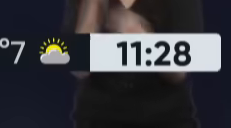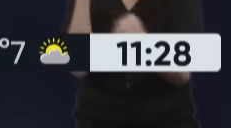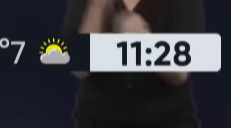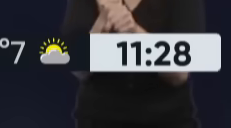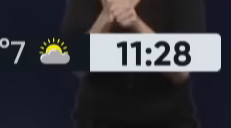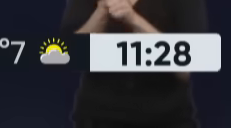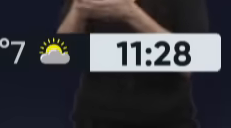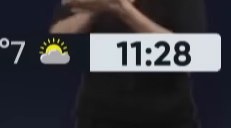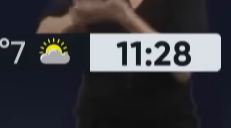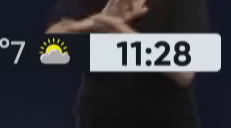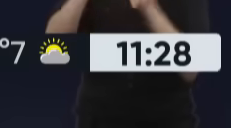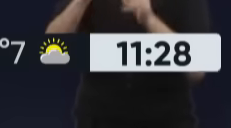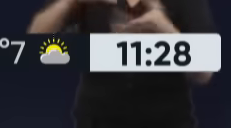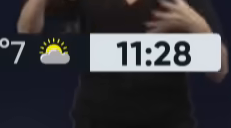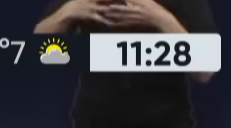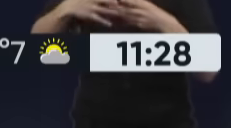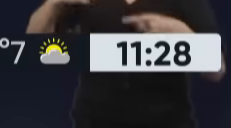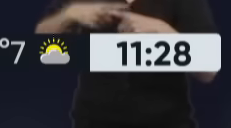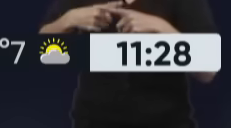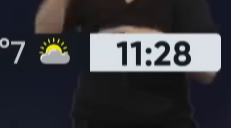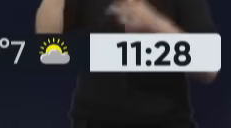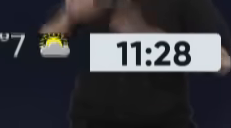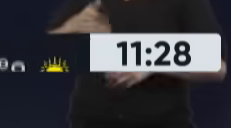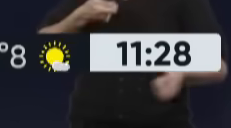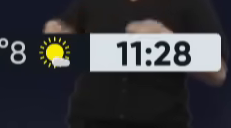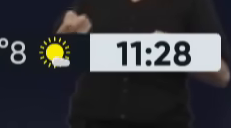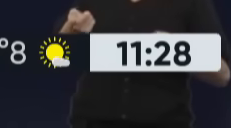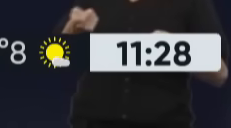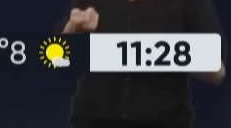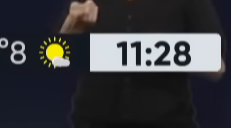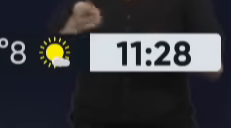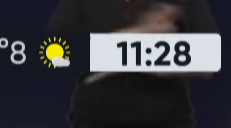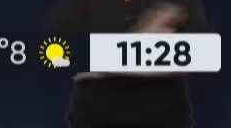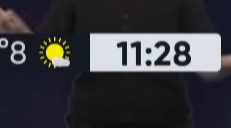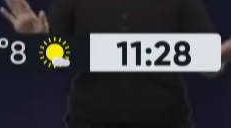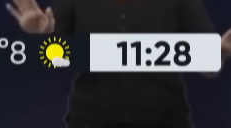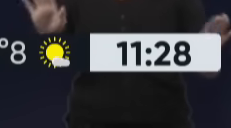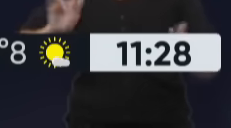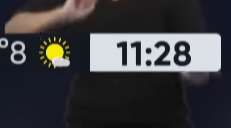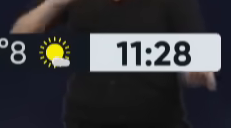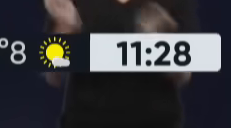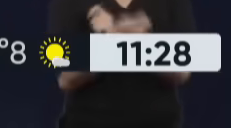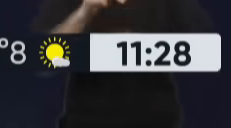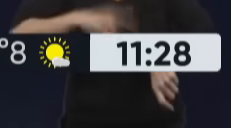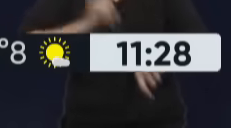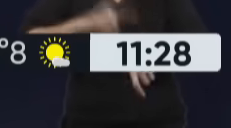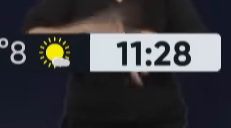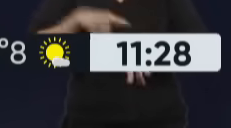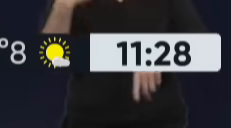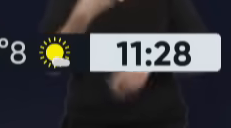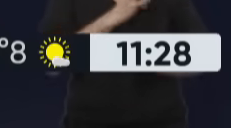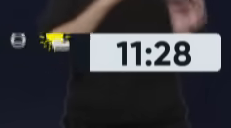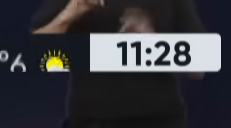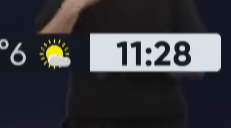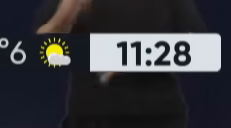por los vicios de la vieja política. Por eso, apenas asumimos, declaramos en su momento, recordarán